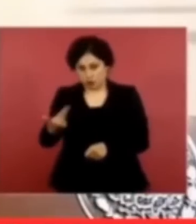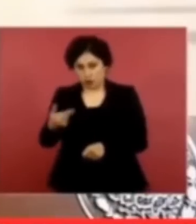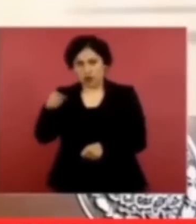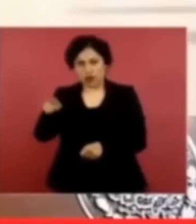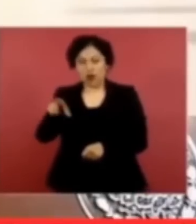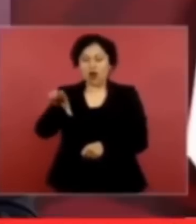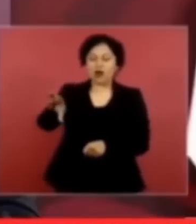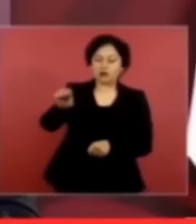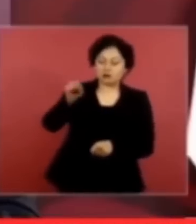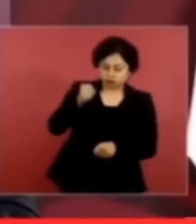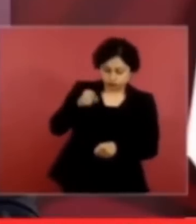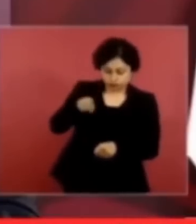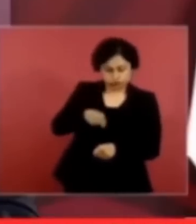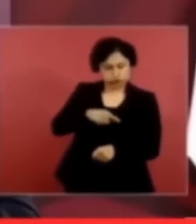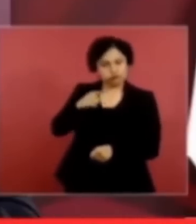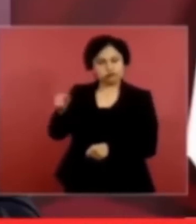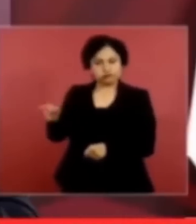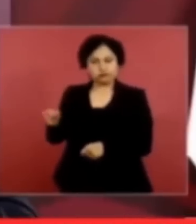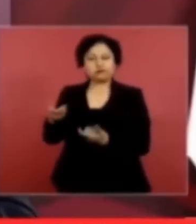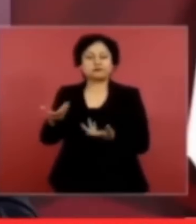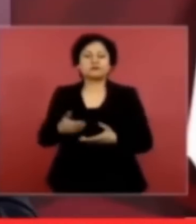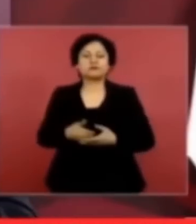Y se entrevistó con él.